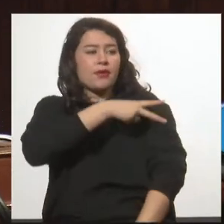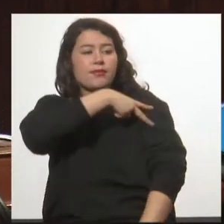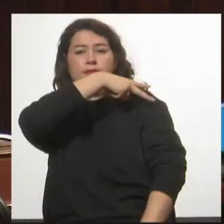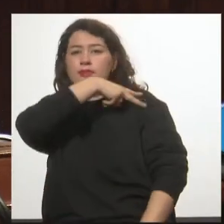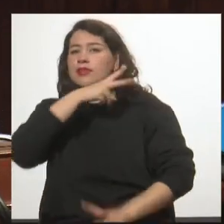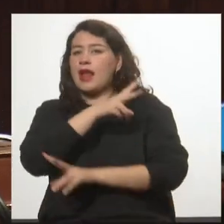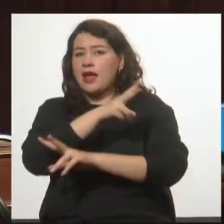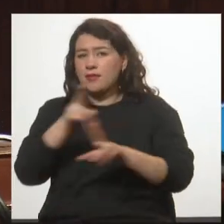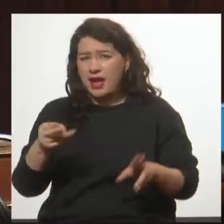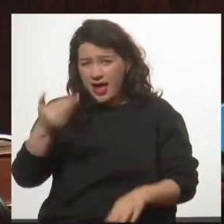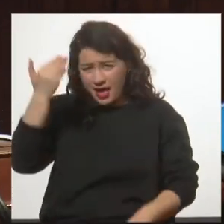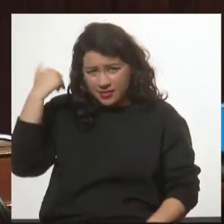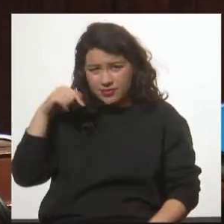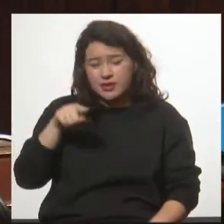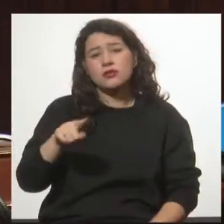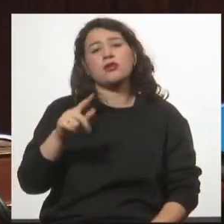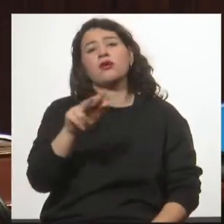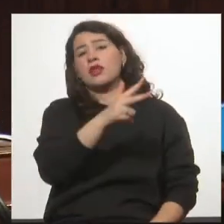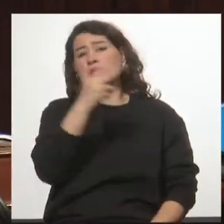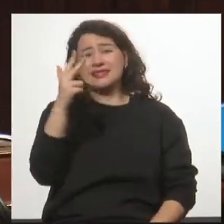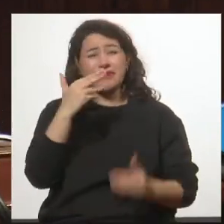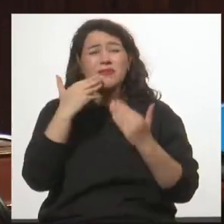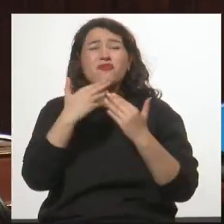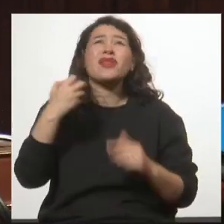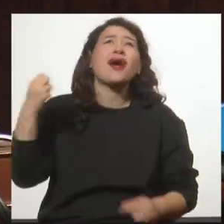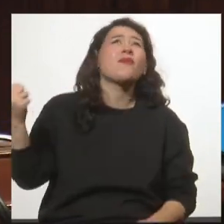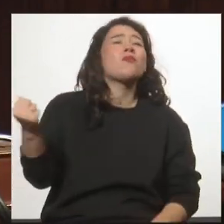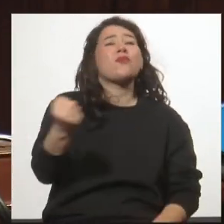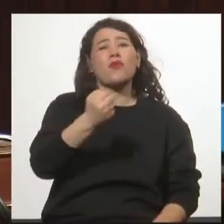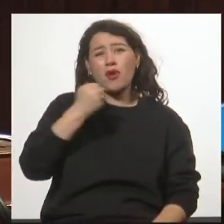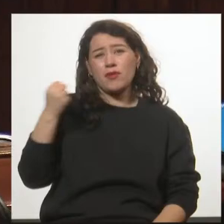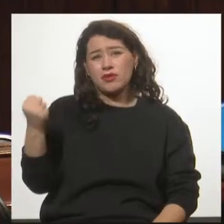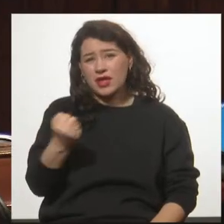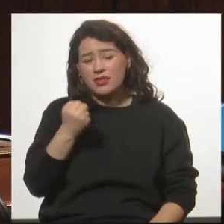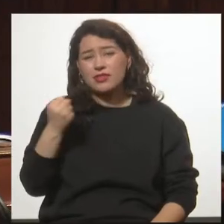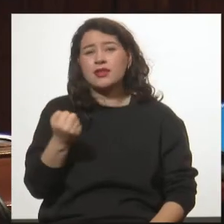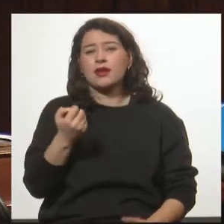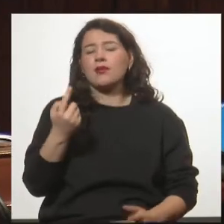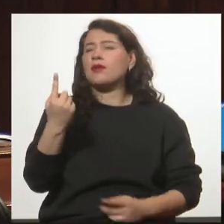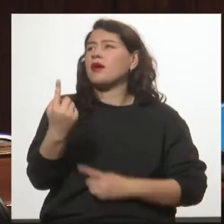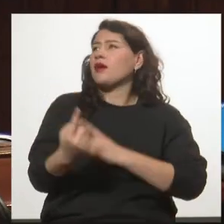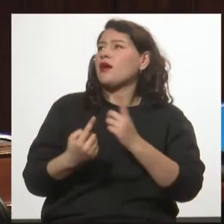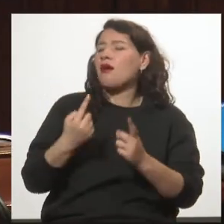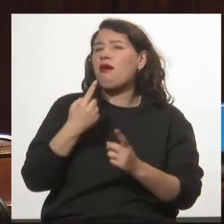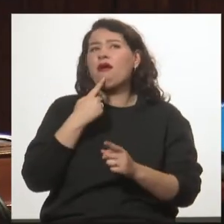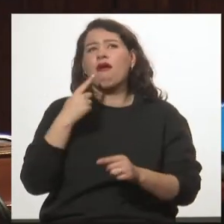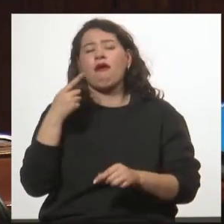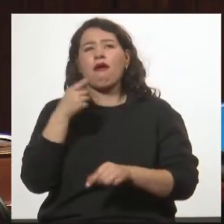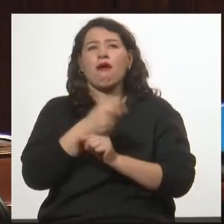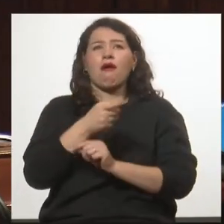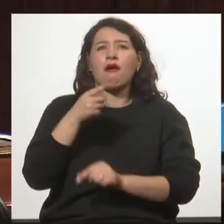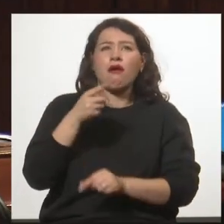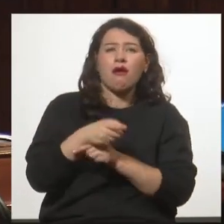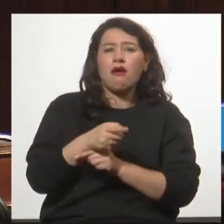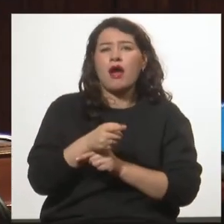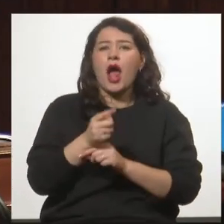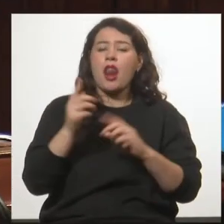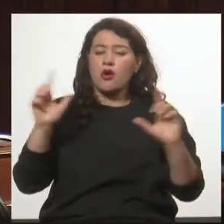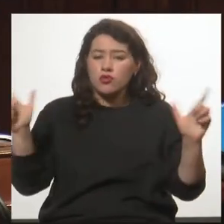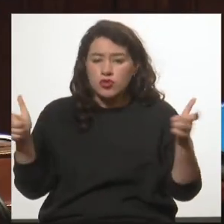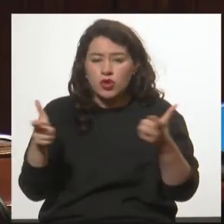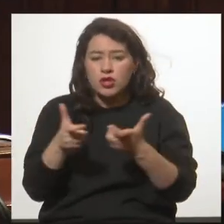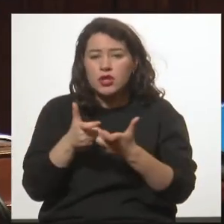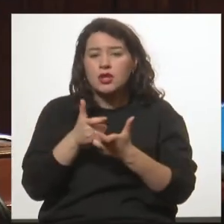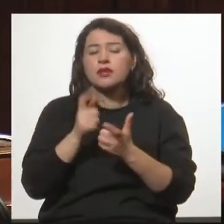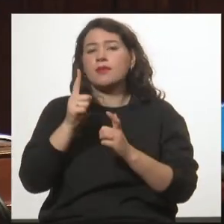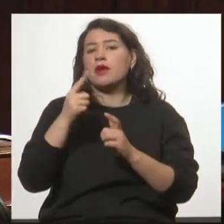época esta pregunta 3 es muy importante porque se ha intentado desacreditar tanto a la auditoría como el